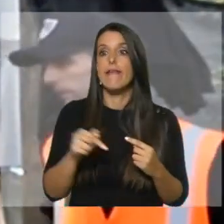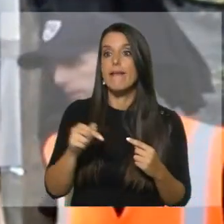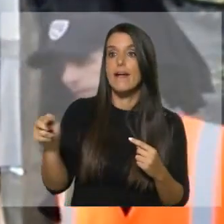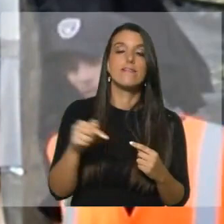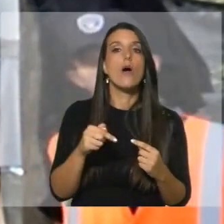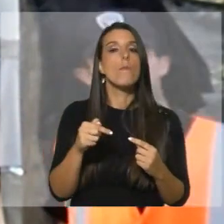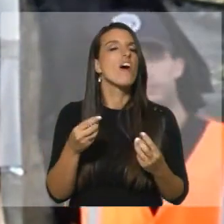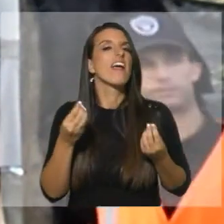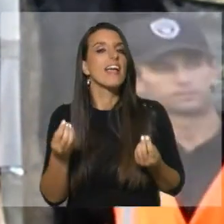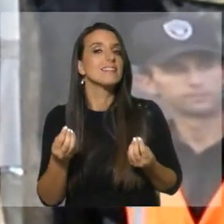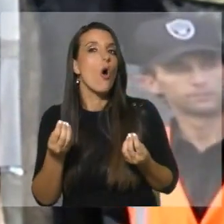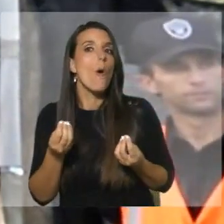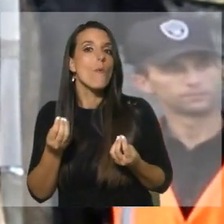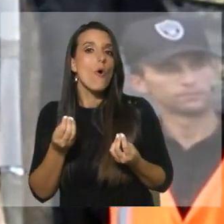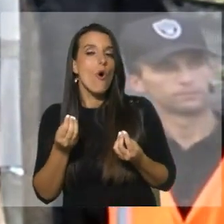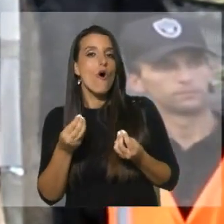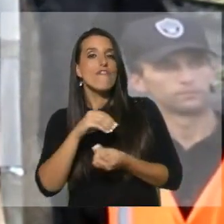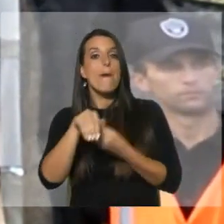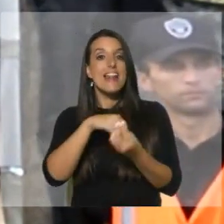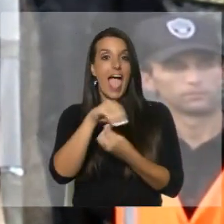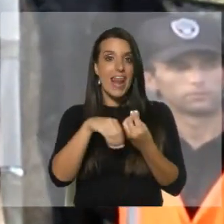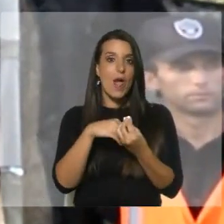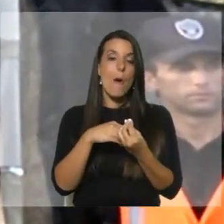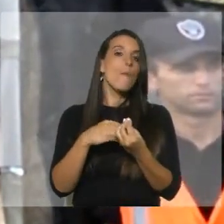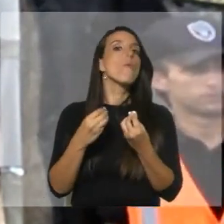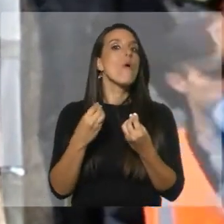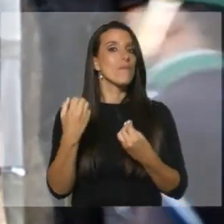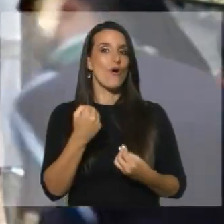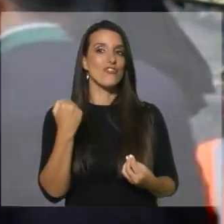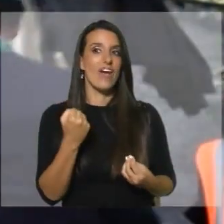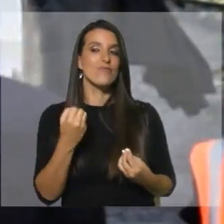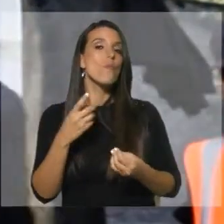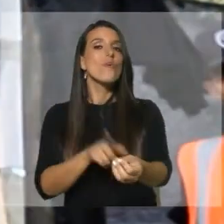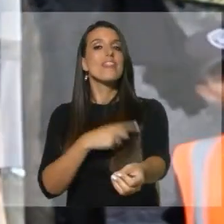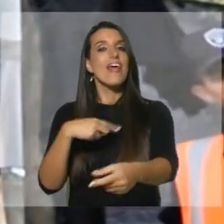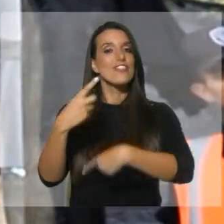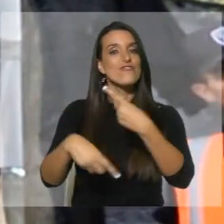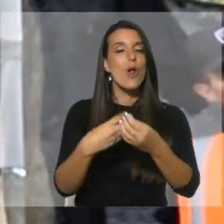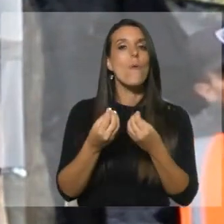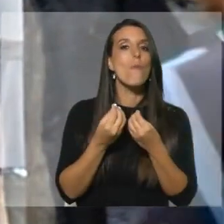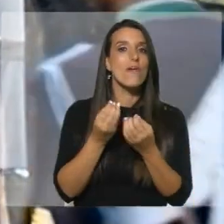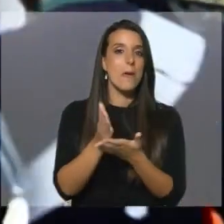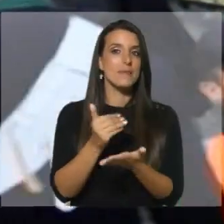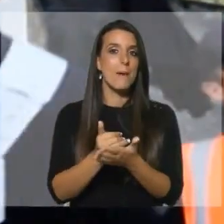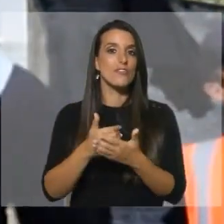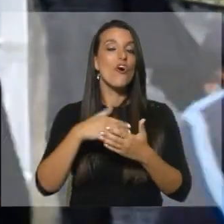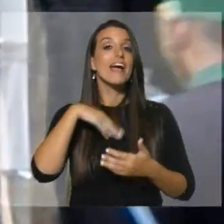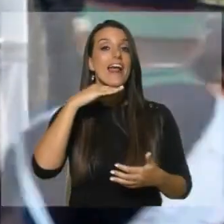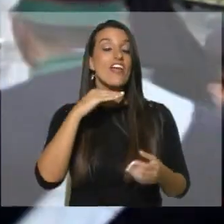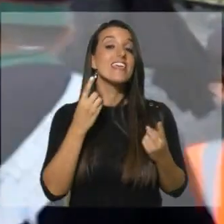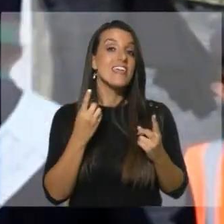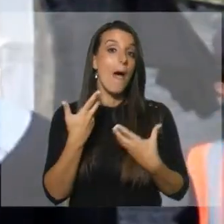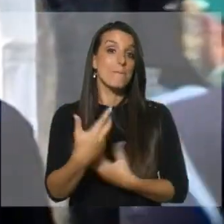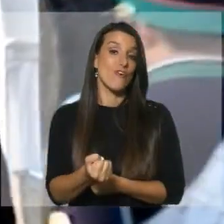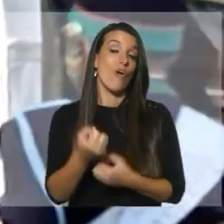trata de un evento familiar muy popular, muy tradicional, de mucho arraigo en el departamento de Canelones, y que lo